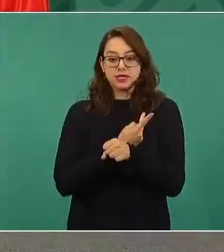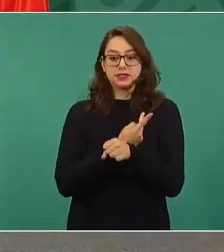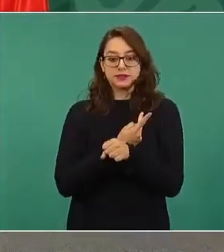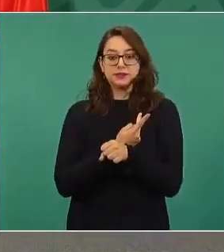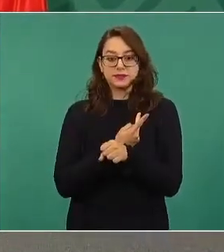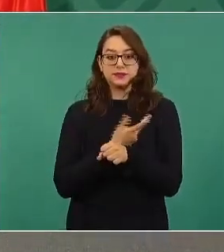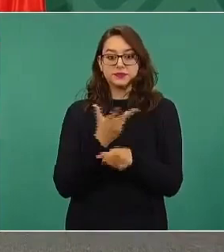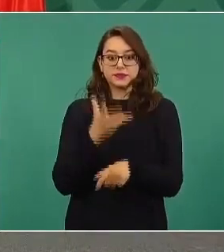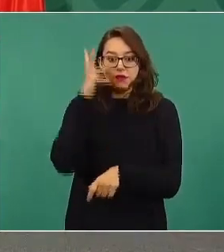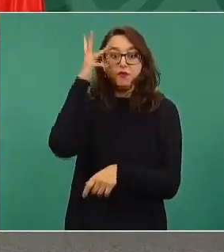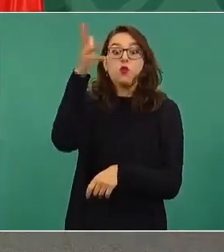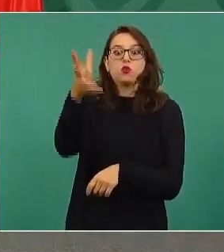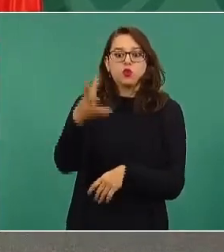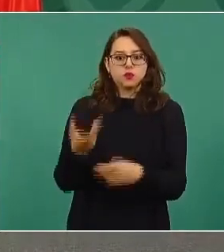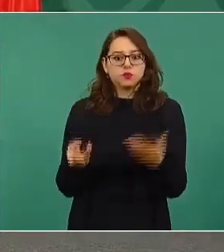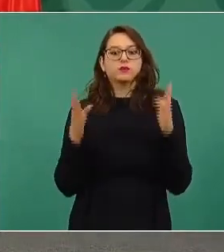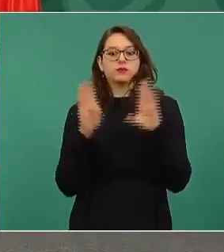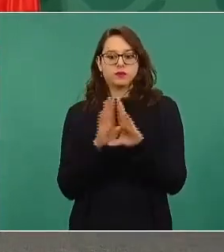del futuro